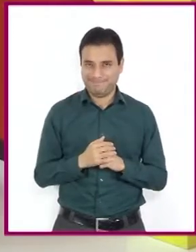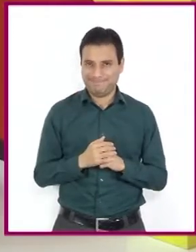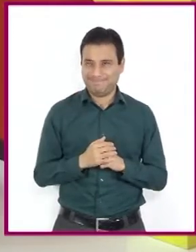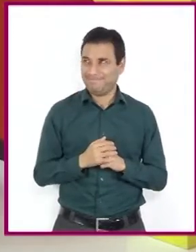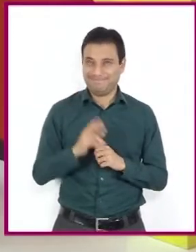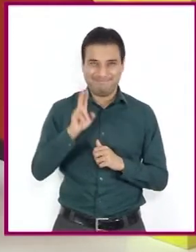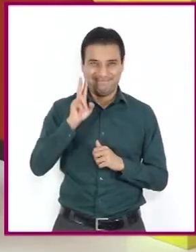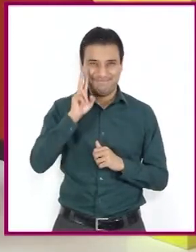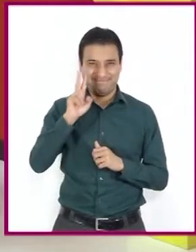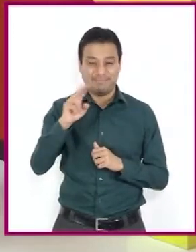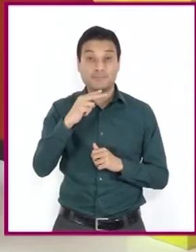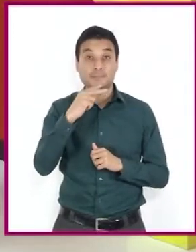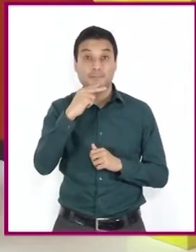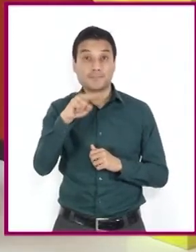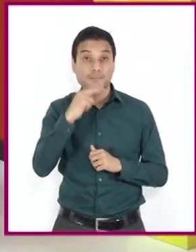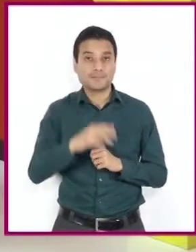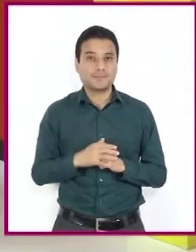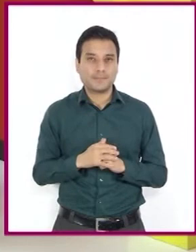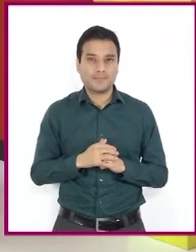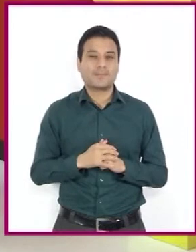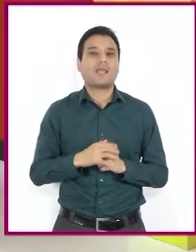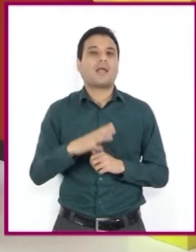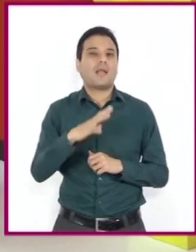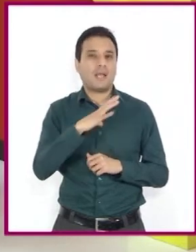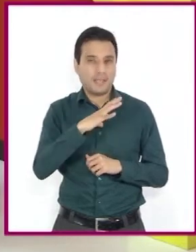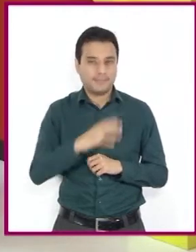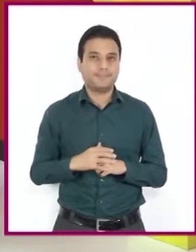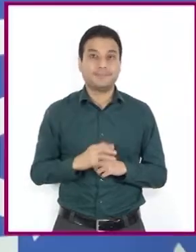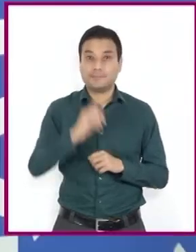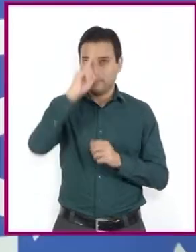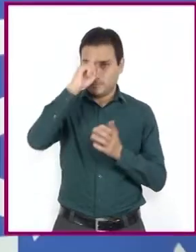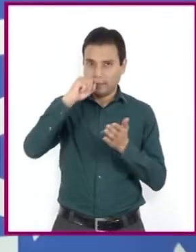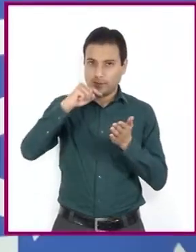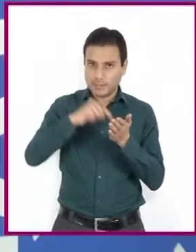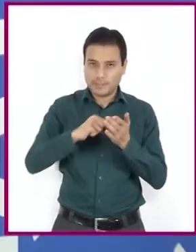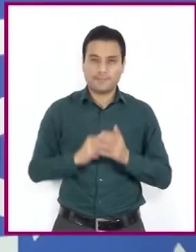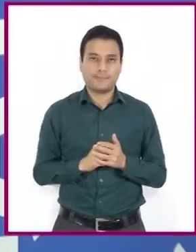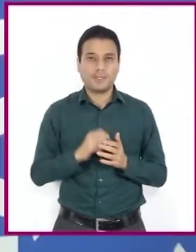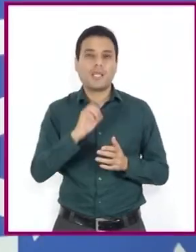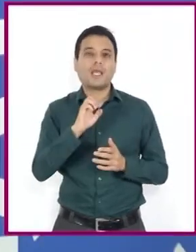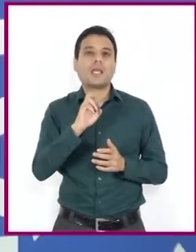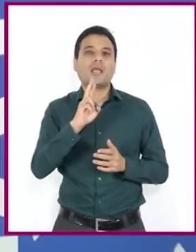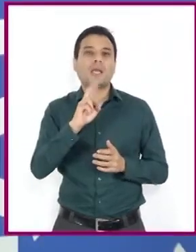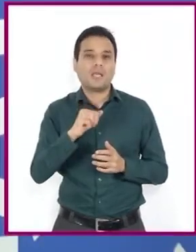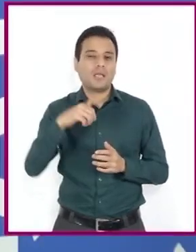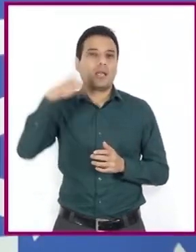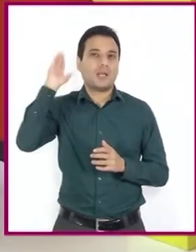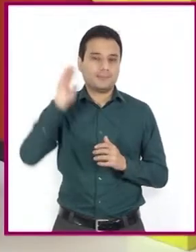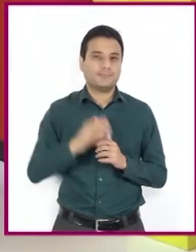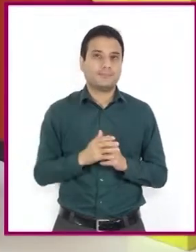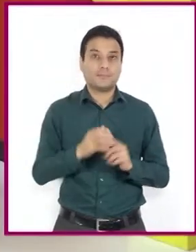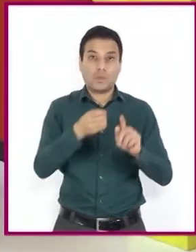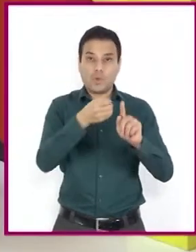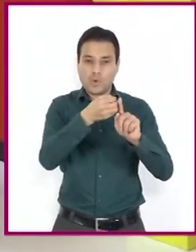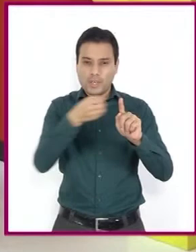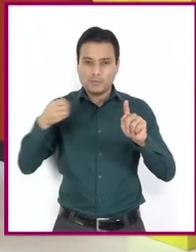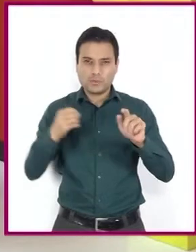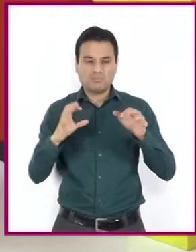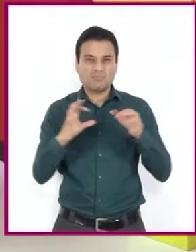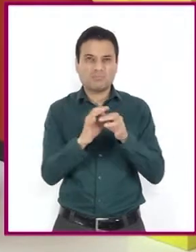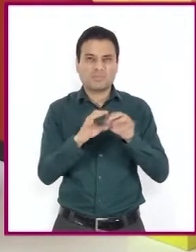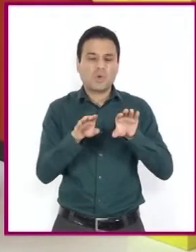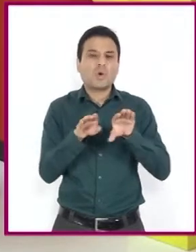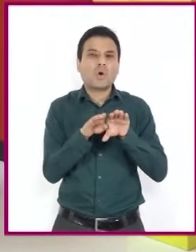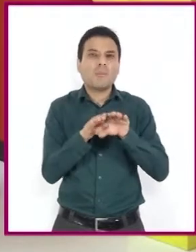los verbos estaban, creía y era. Cada oración está enlazada con otra